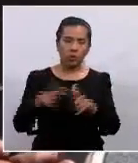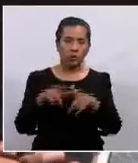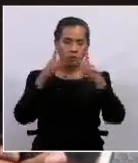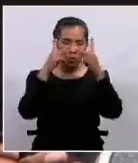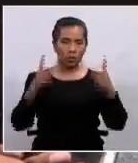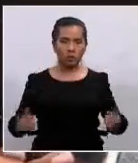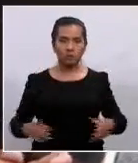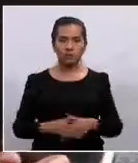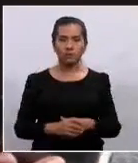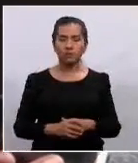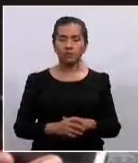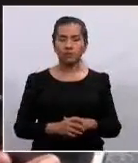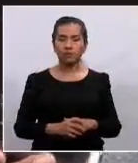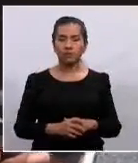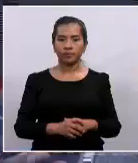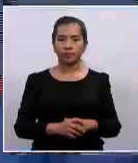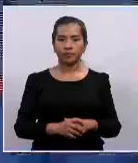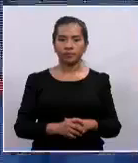potosí